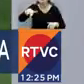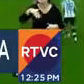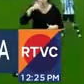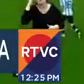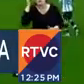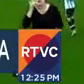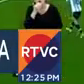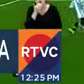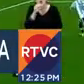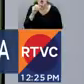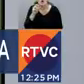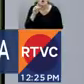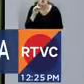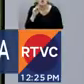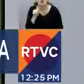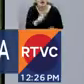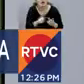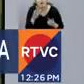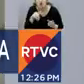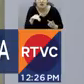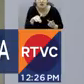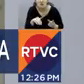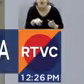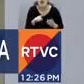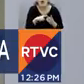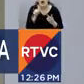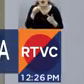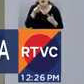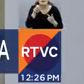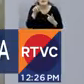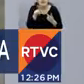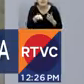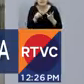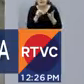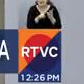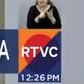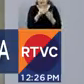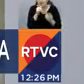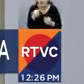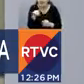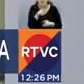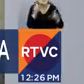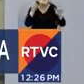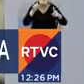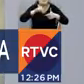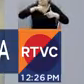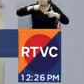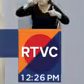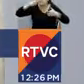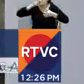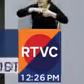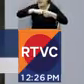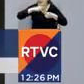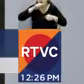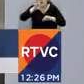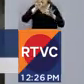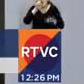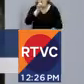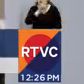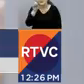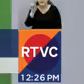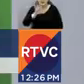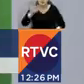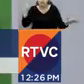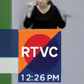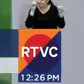Oscar Córdoba, David Ospina, Andrés Escobar o Arnoldo Iguarán. Pero según la Federación de Estadística, los 11 elegidos se ganaron